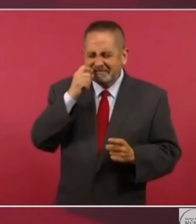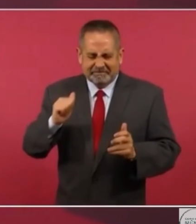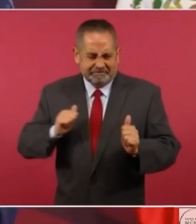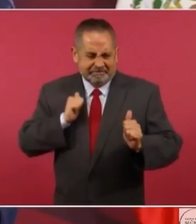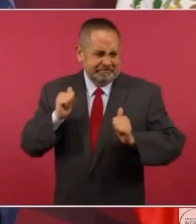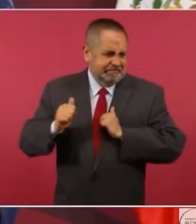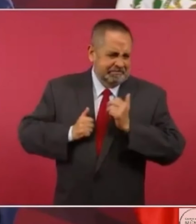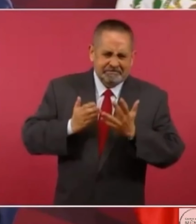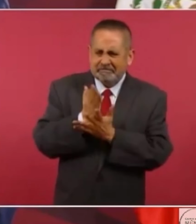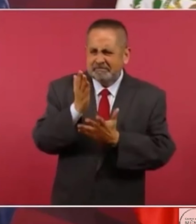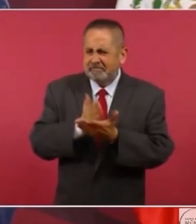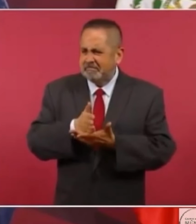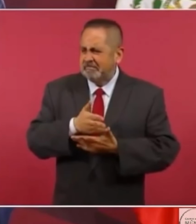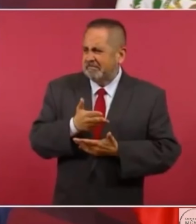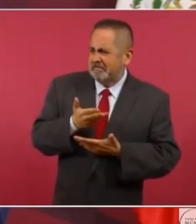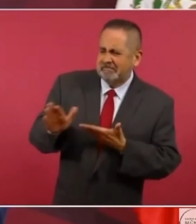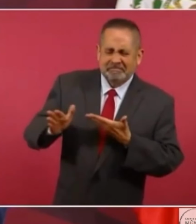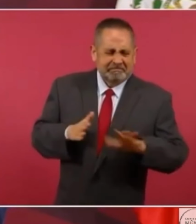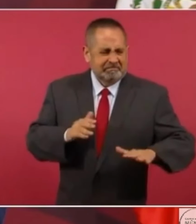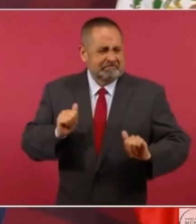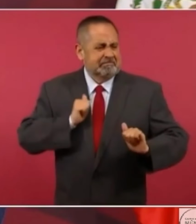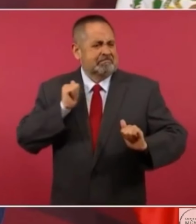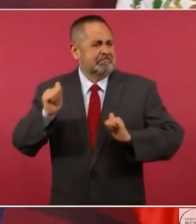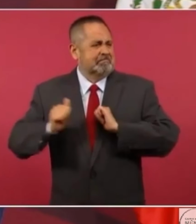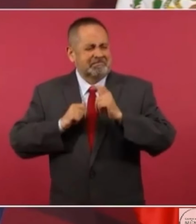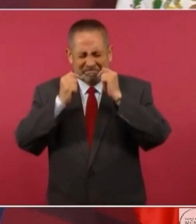escrúpulos morales de ninguna índole,